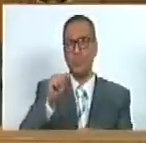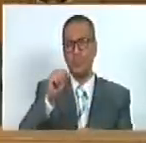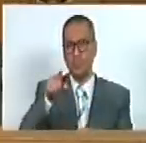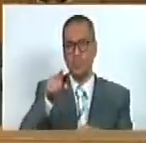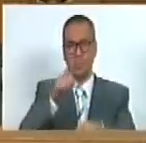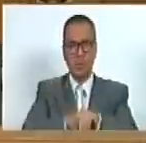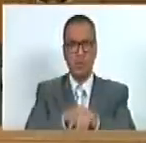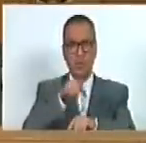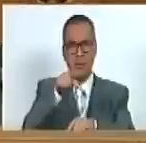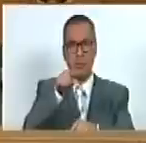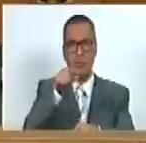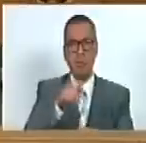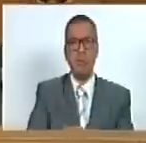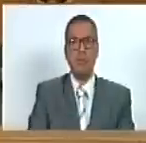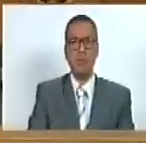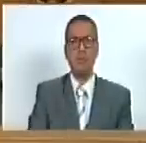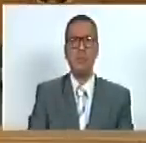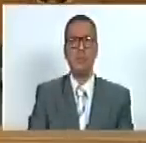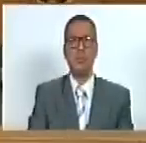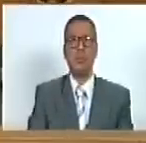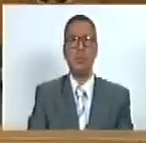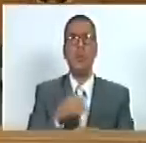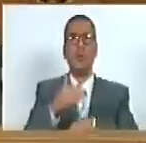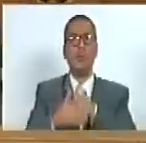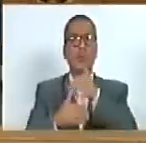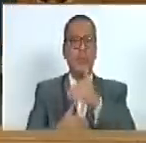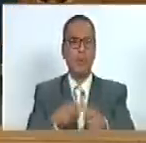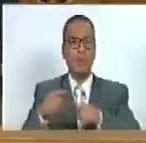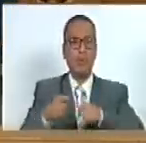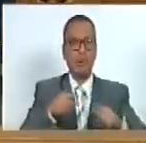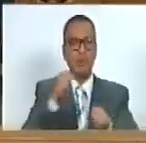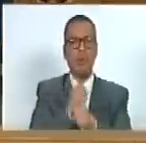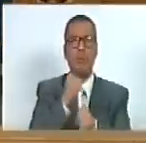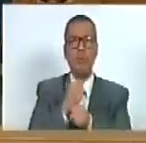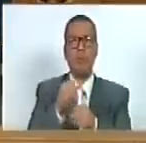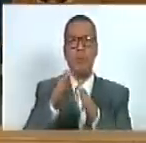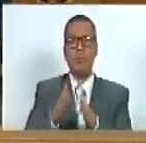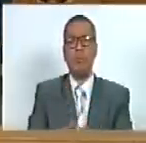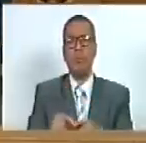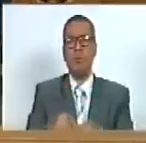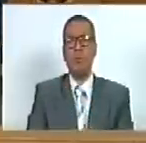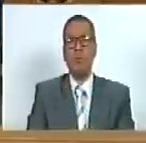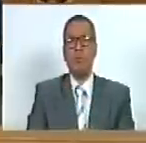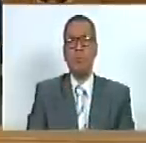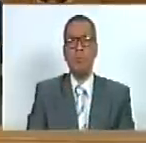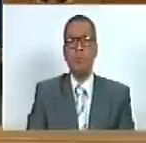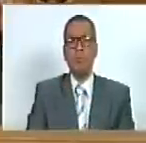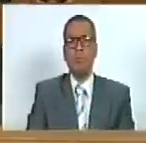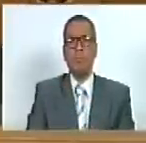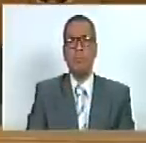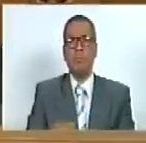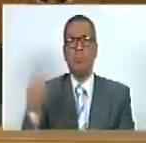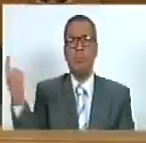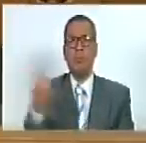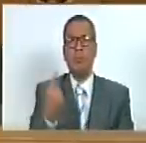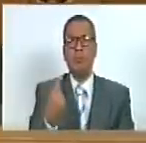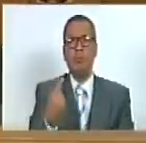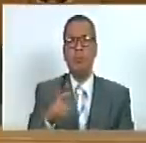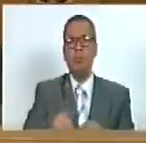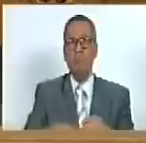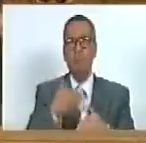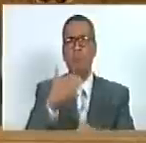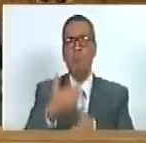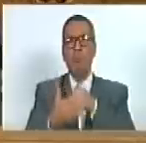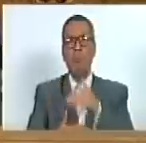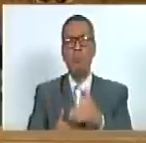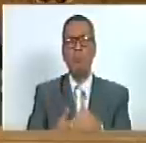época. Y así fuimos avanzando en el movimiento de los trabajadores. Y llega avanzando